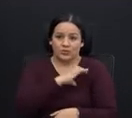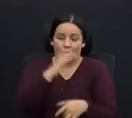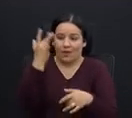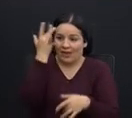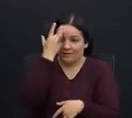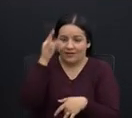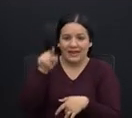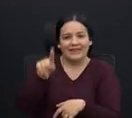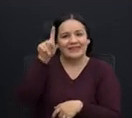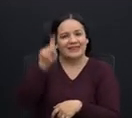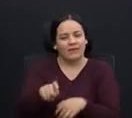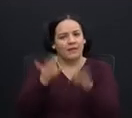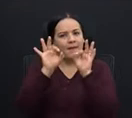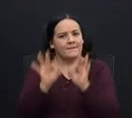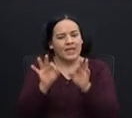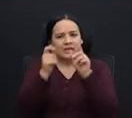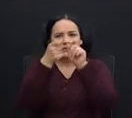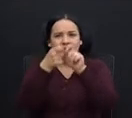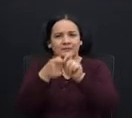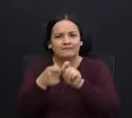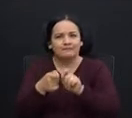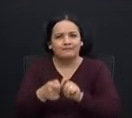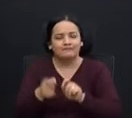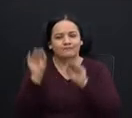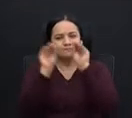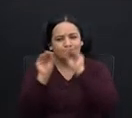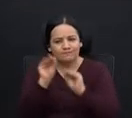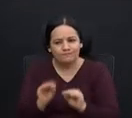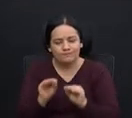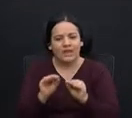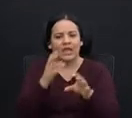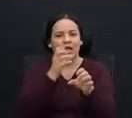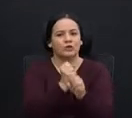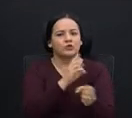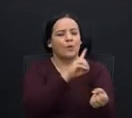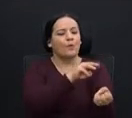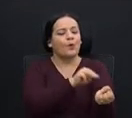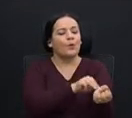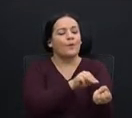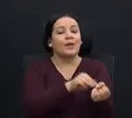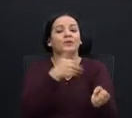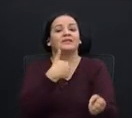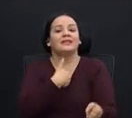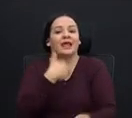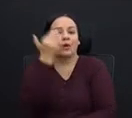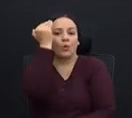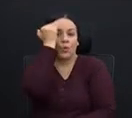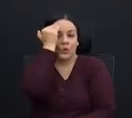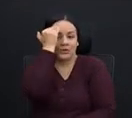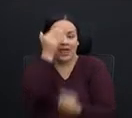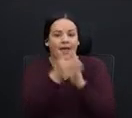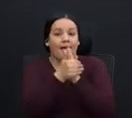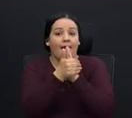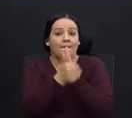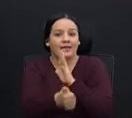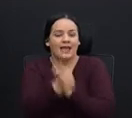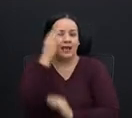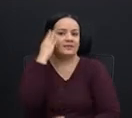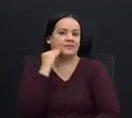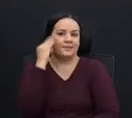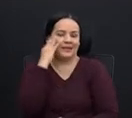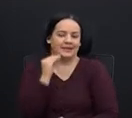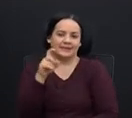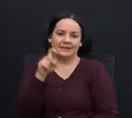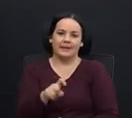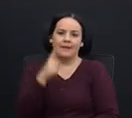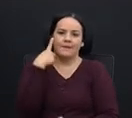ser bien fundamentado y ser formulado por un médico que tenga los conocimientos, habilidades y experiencia